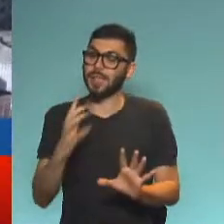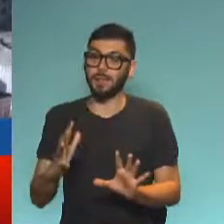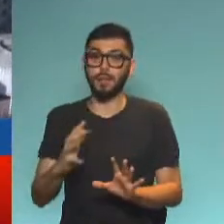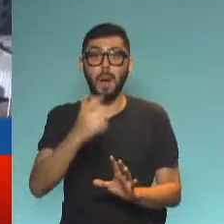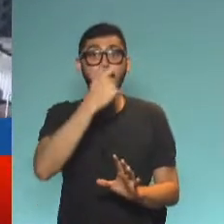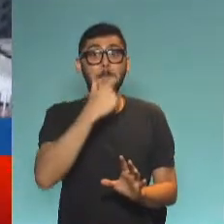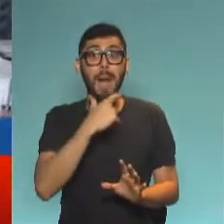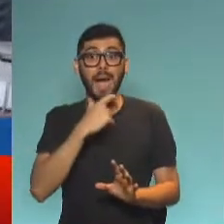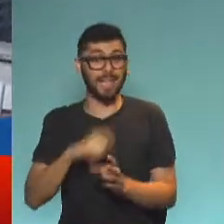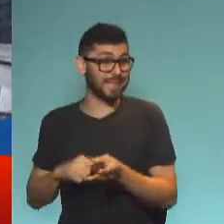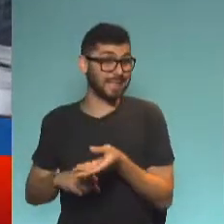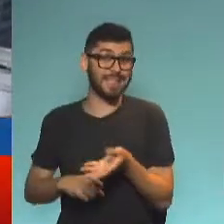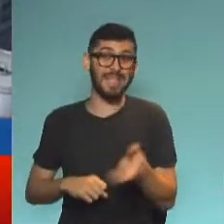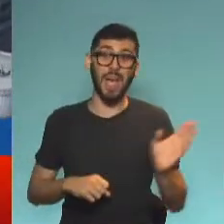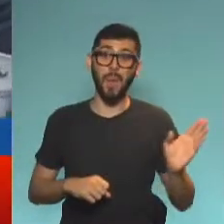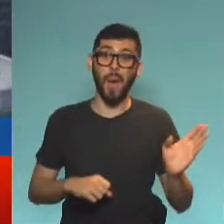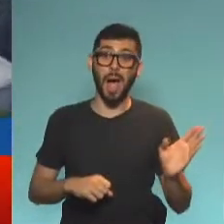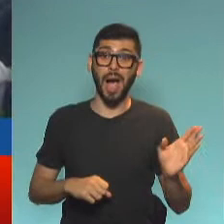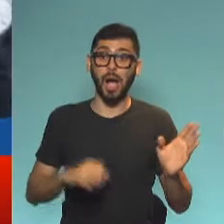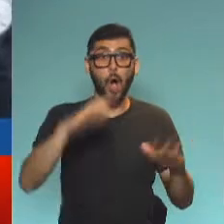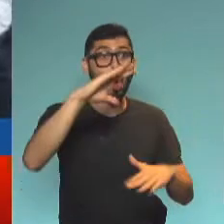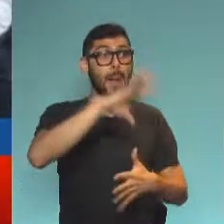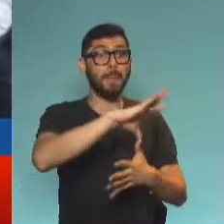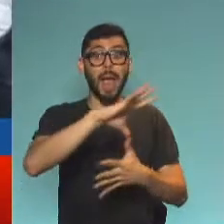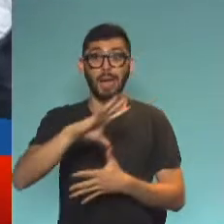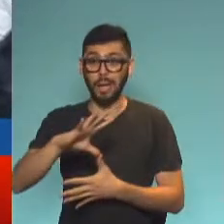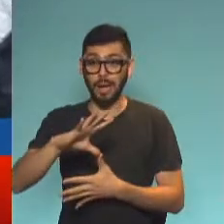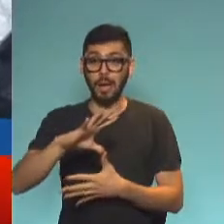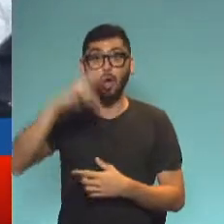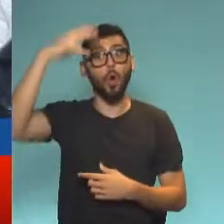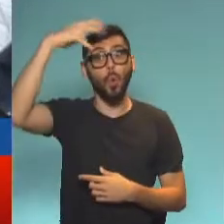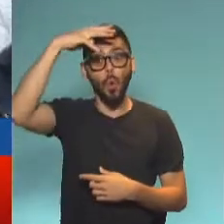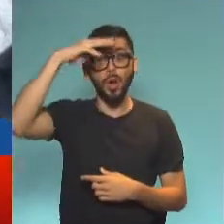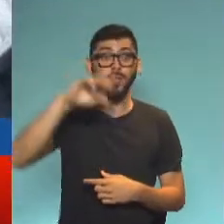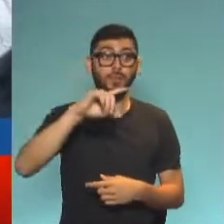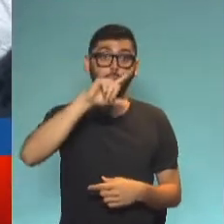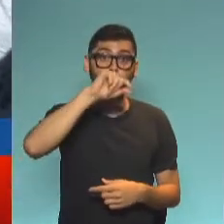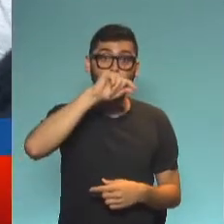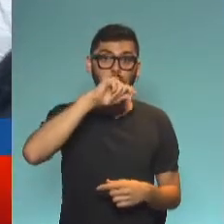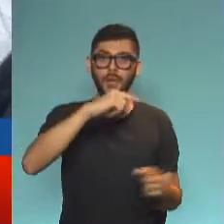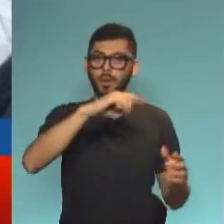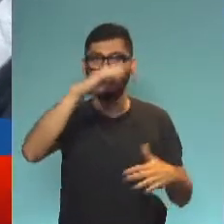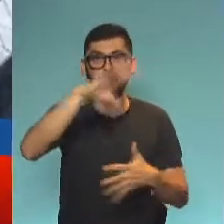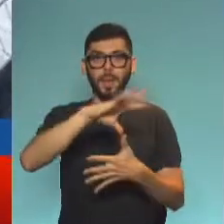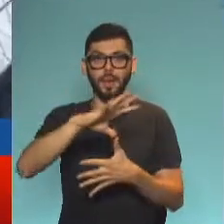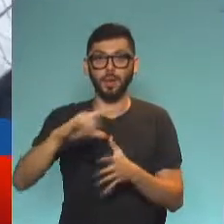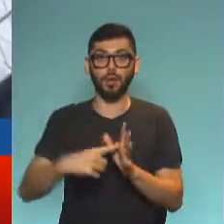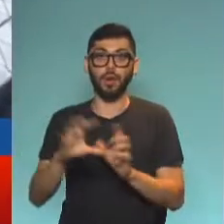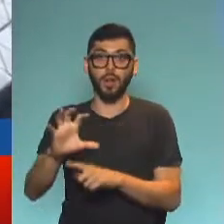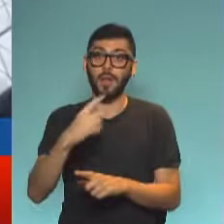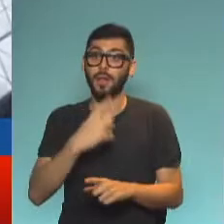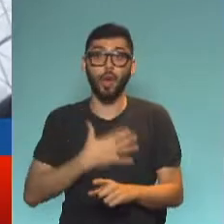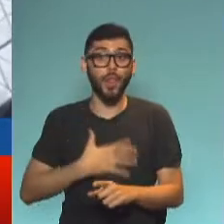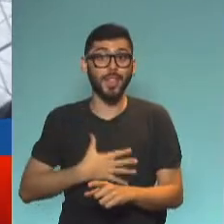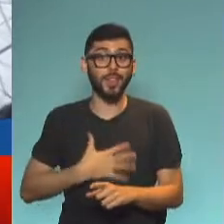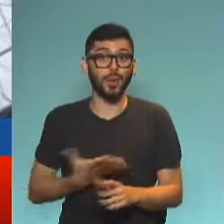Macri y nos tira abajo del tren con la Copa América. Sale Patricia Bullrich en Twitter y nos tira abajo del tren con la Copa América. El gobierno de la ciudad de Buenos Aires estaba encantado